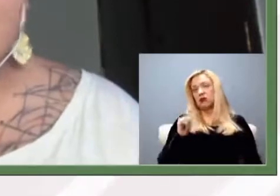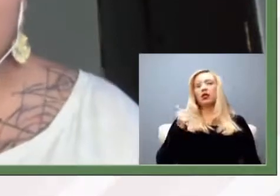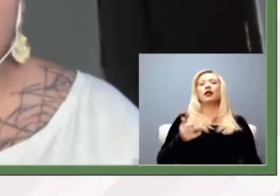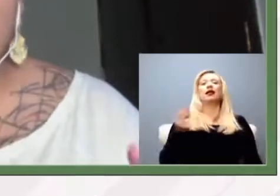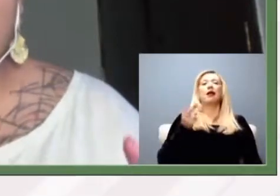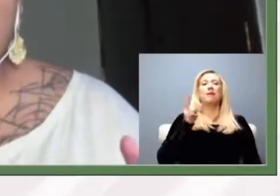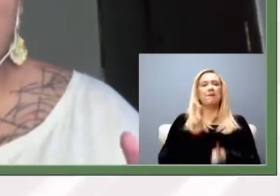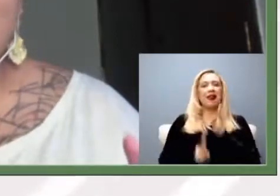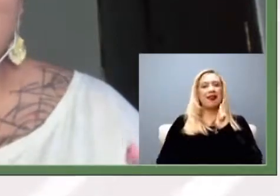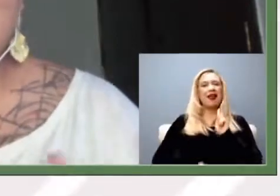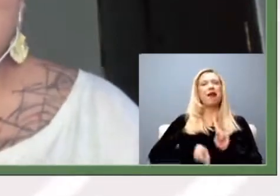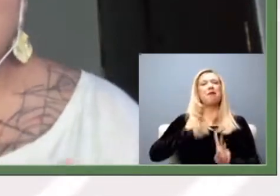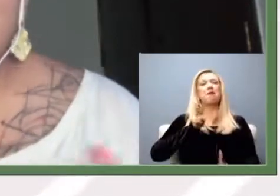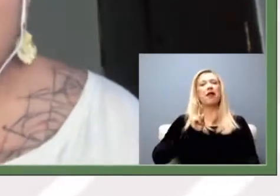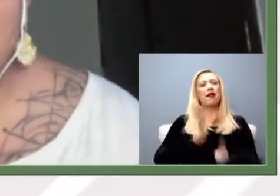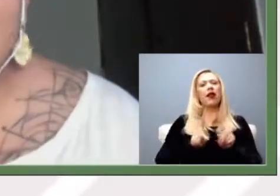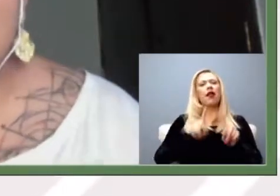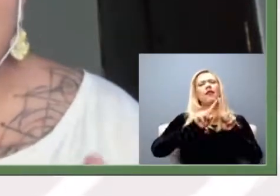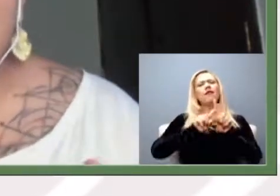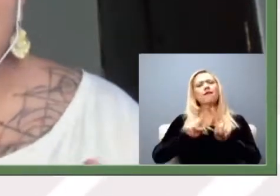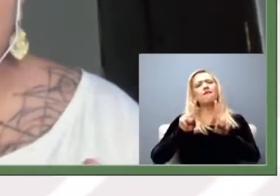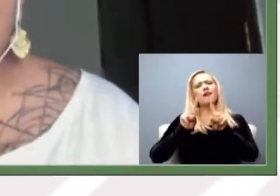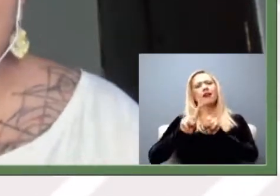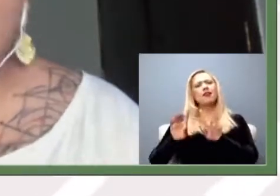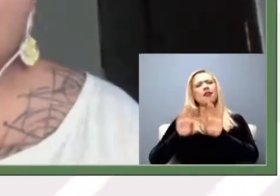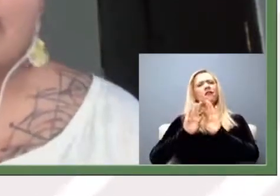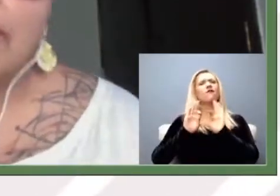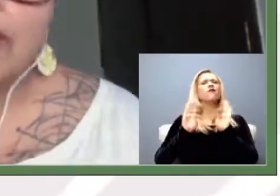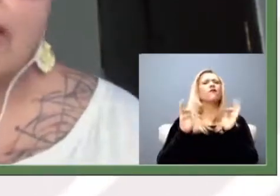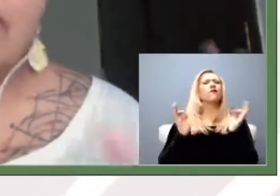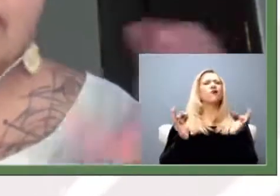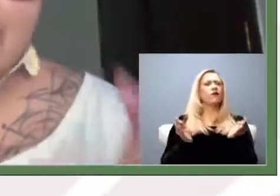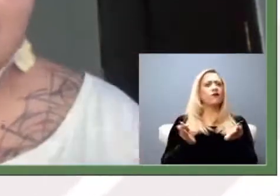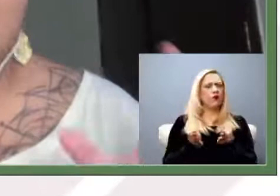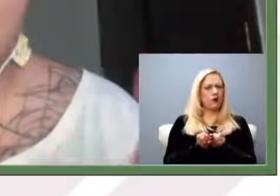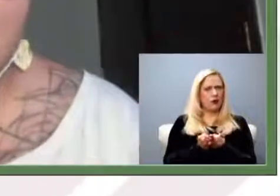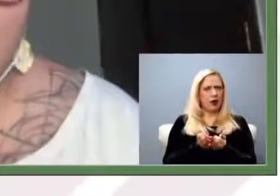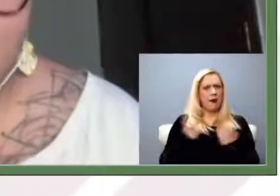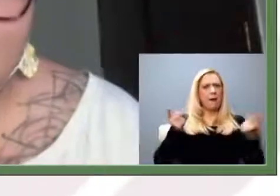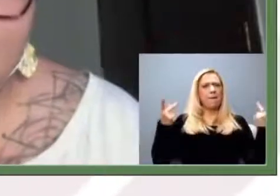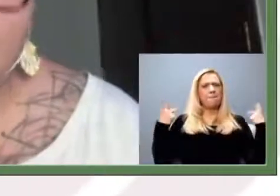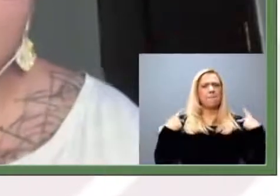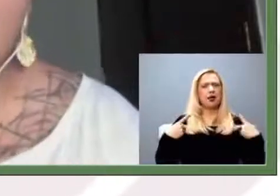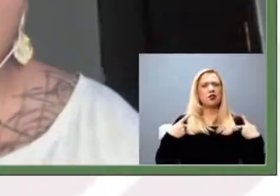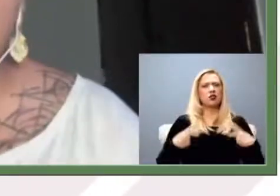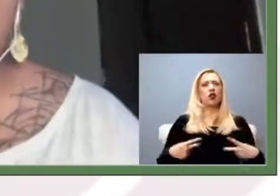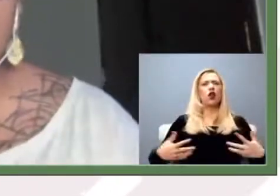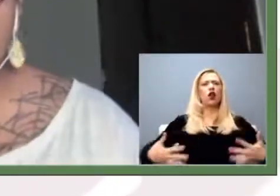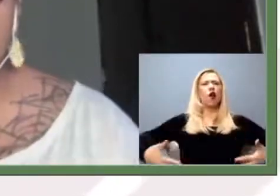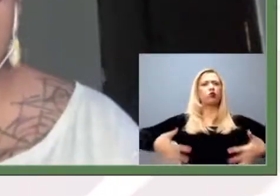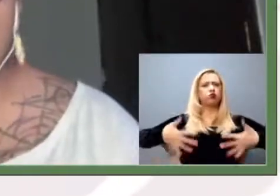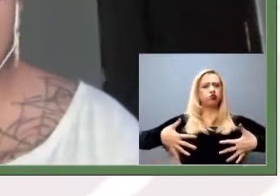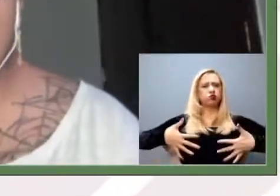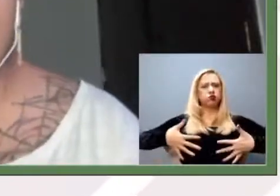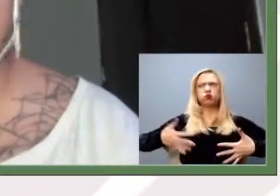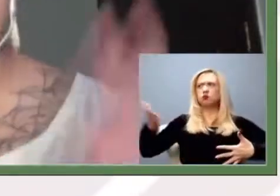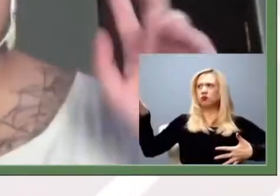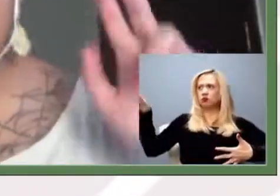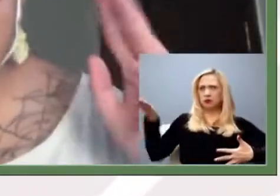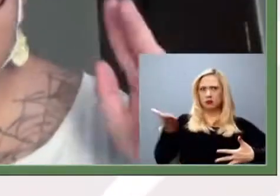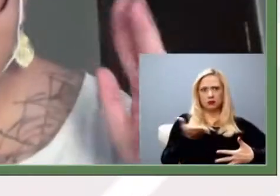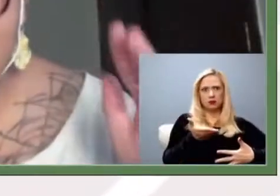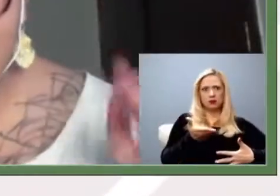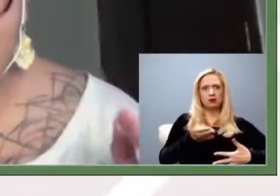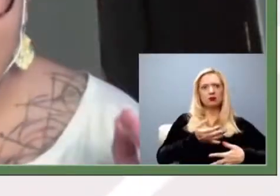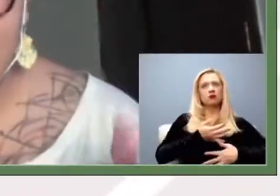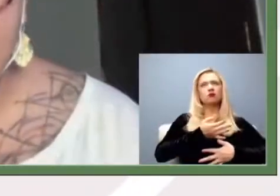más sobre las distintas maneras. Y aquí entra otra voz, la voz de las personas gordas, no solo la voz de las personas